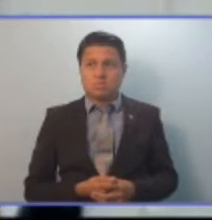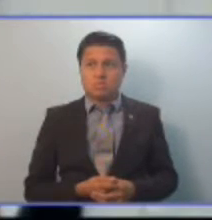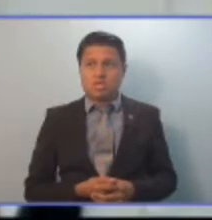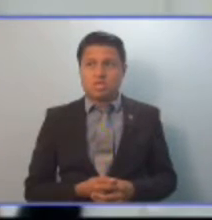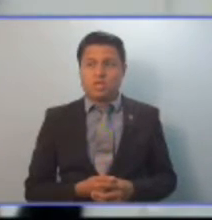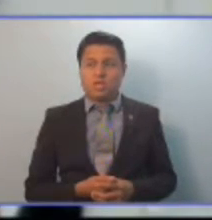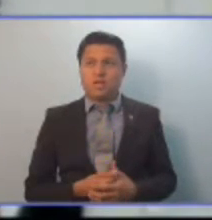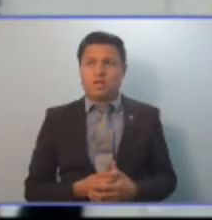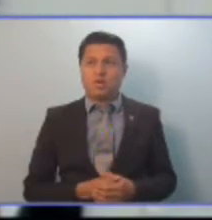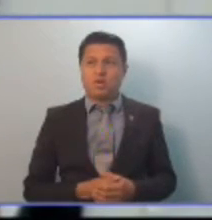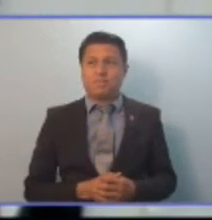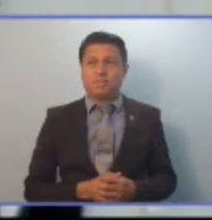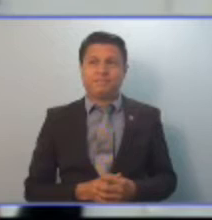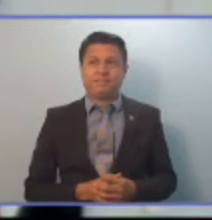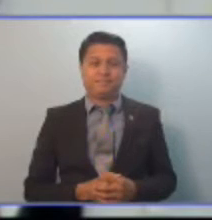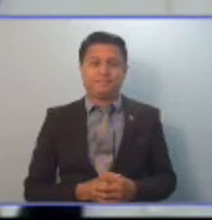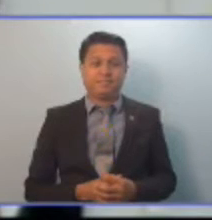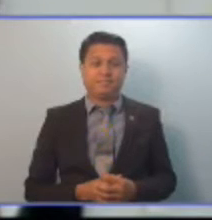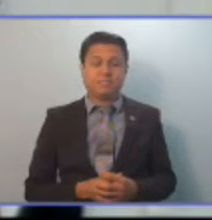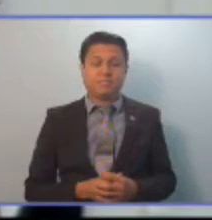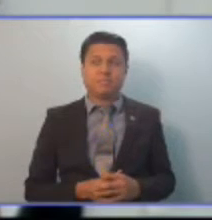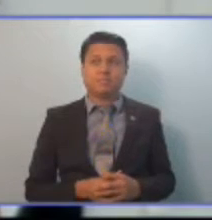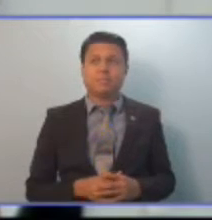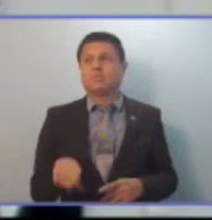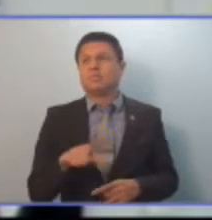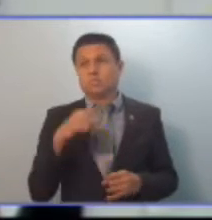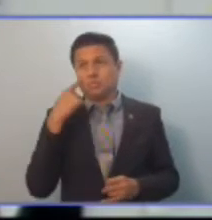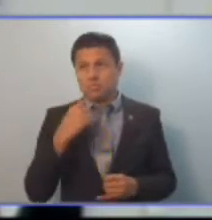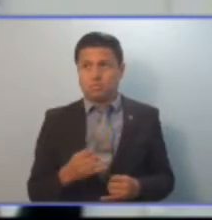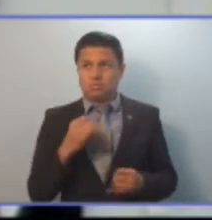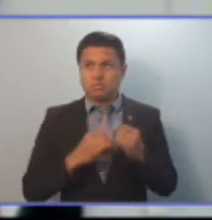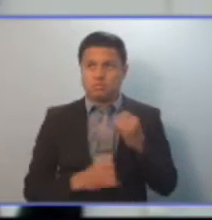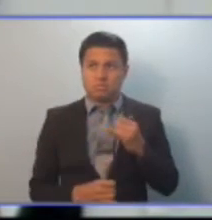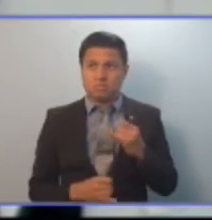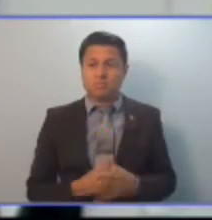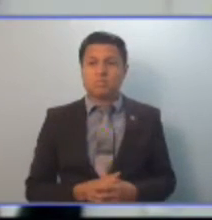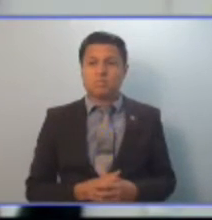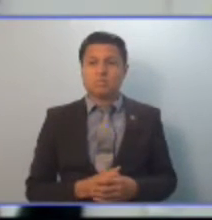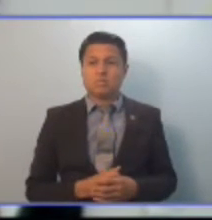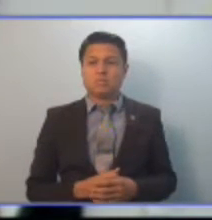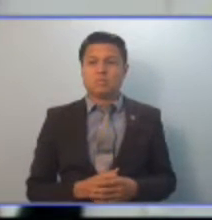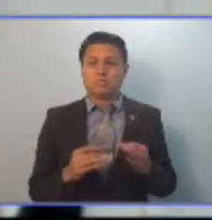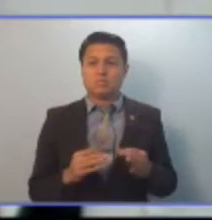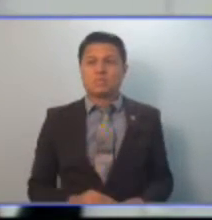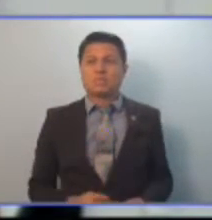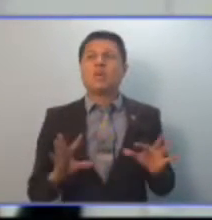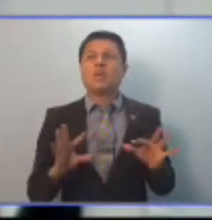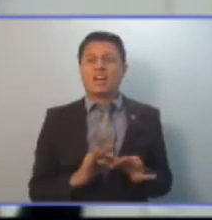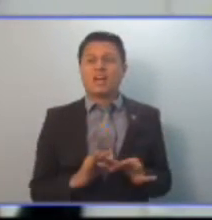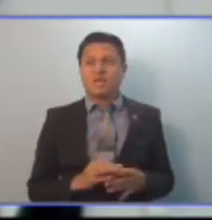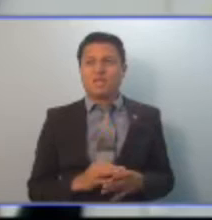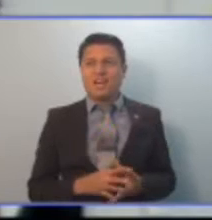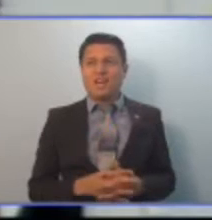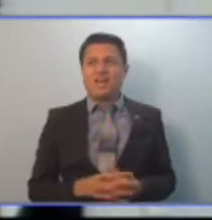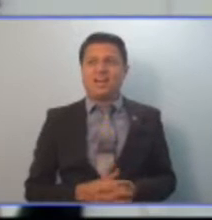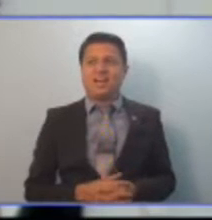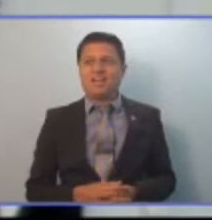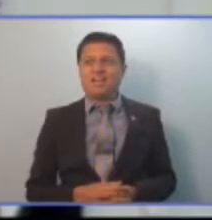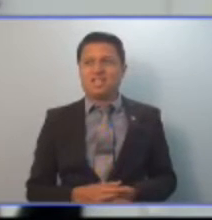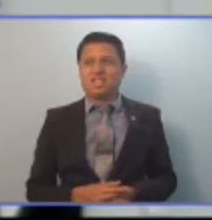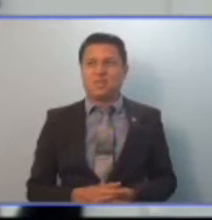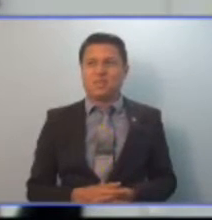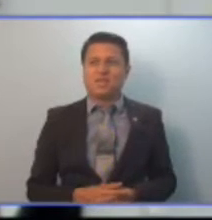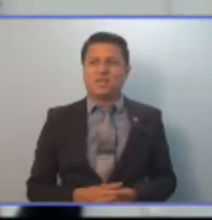Y esa simbiosis, al final, la siento enriquecedora, porque esos dos momentos a mí me